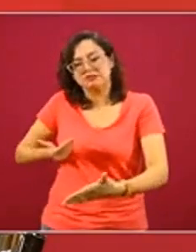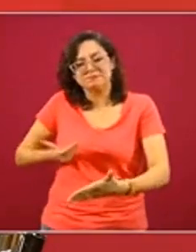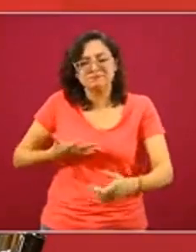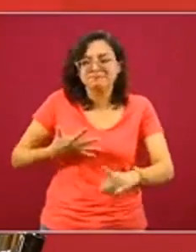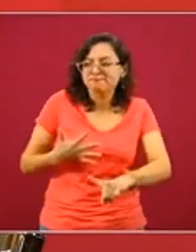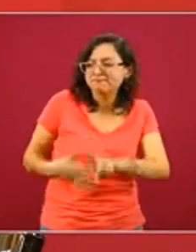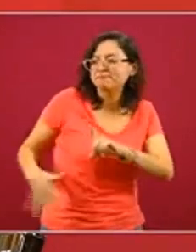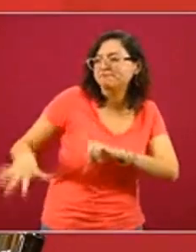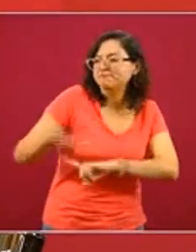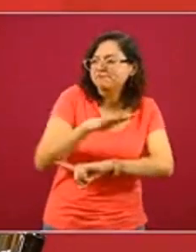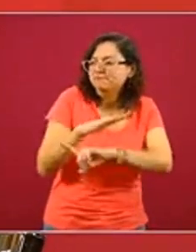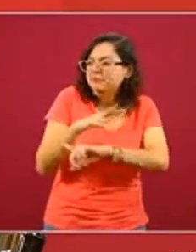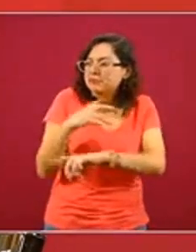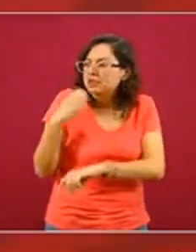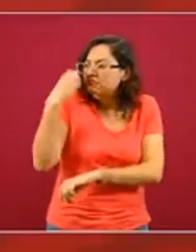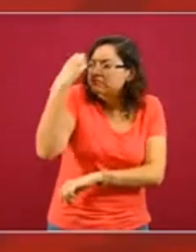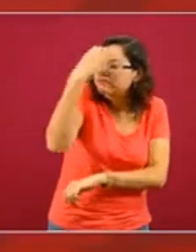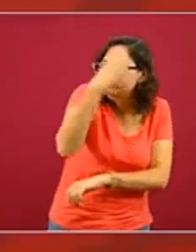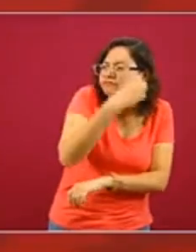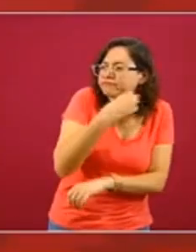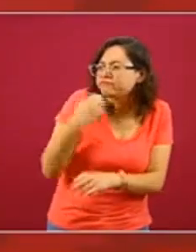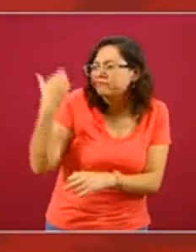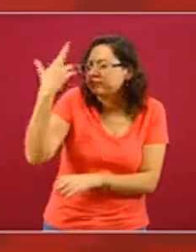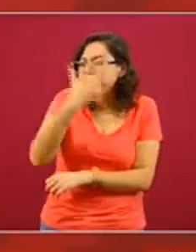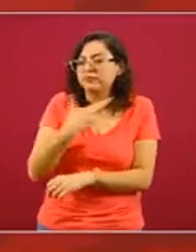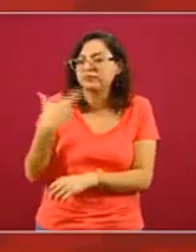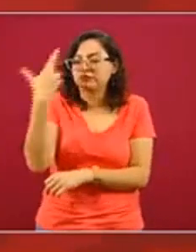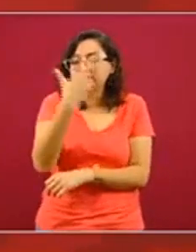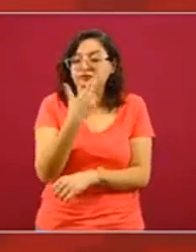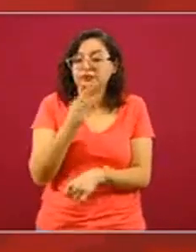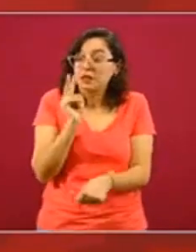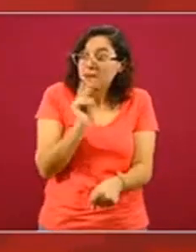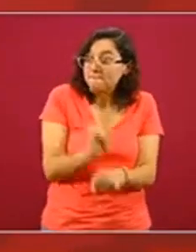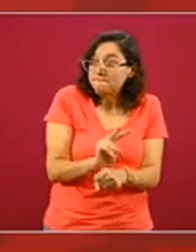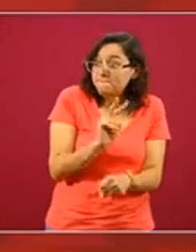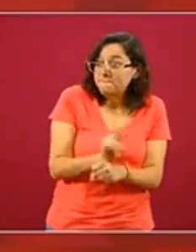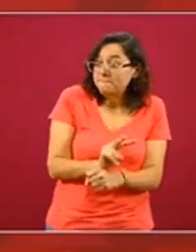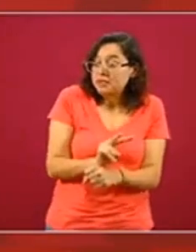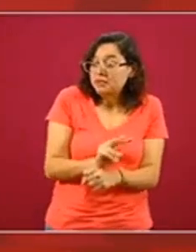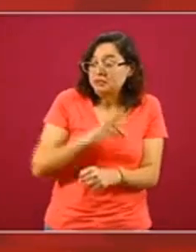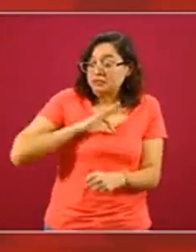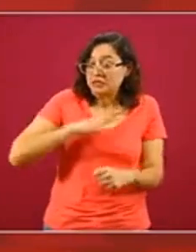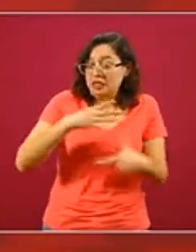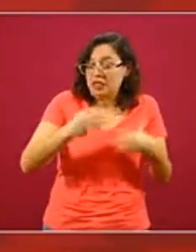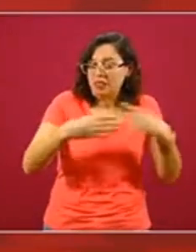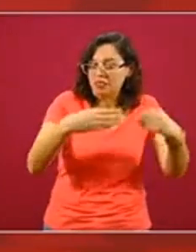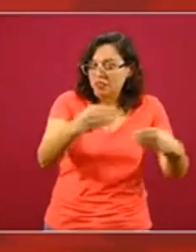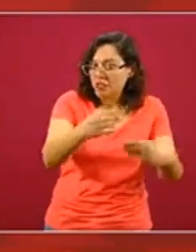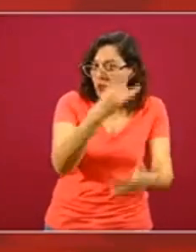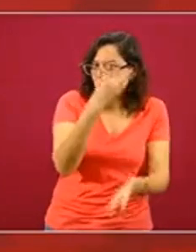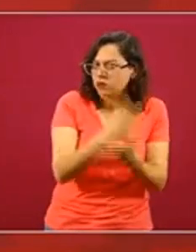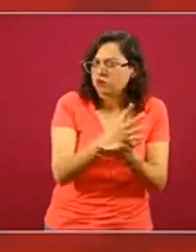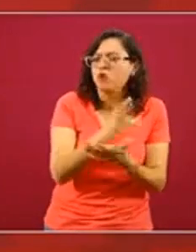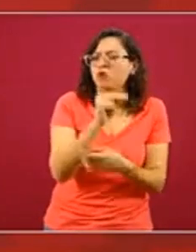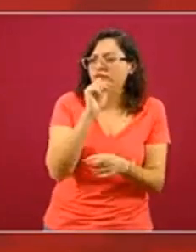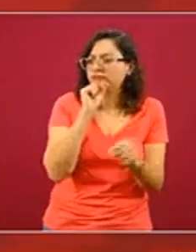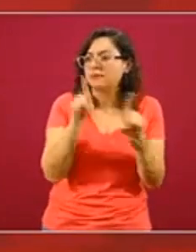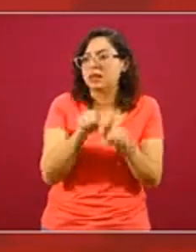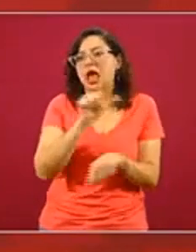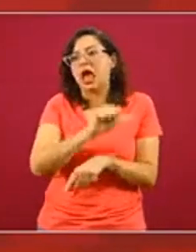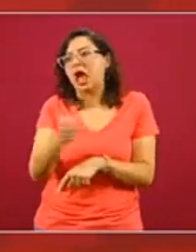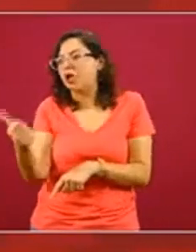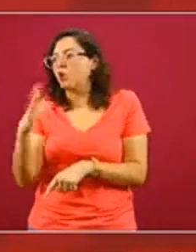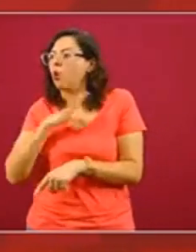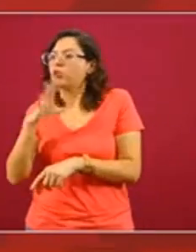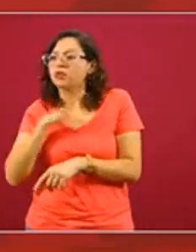se genera no solamente en el Sistema Nacional de Vigilancia Epidemiológica, sino en otros distintos elementos de los sistemas de